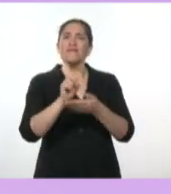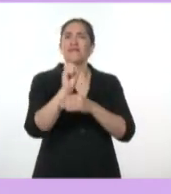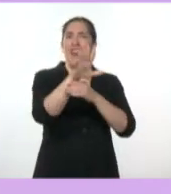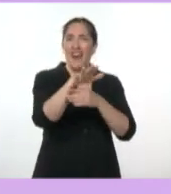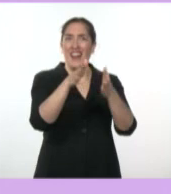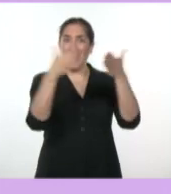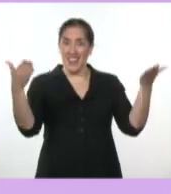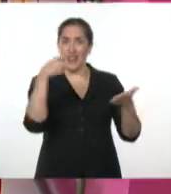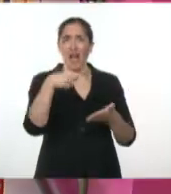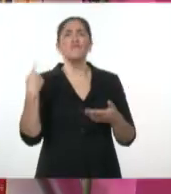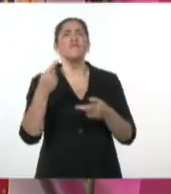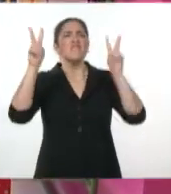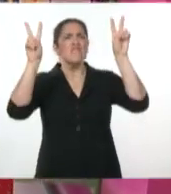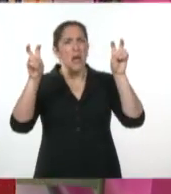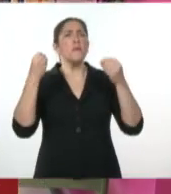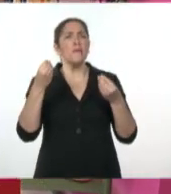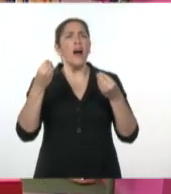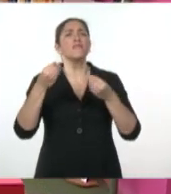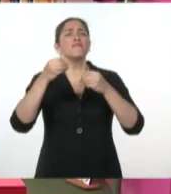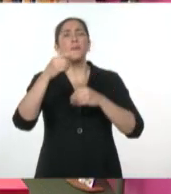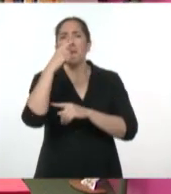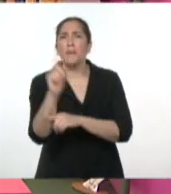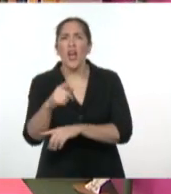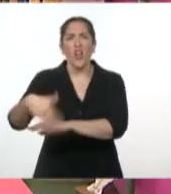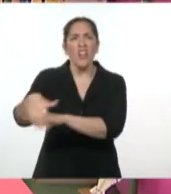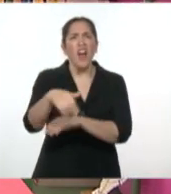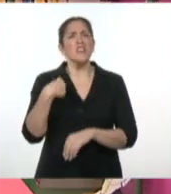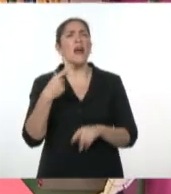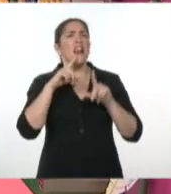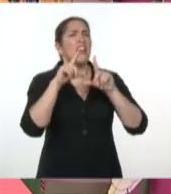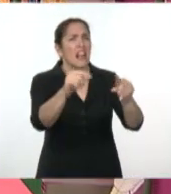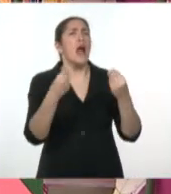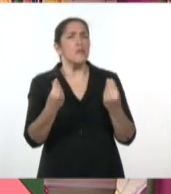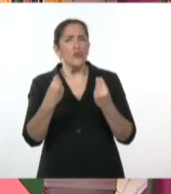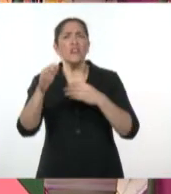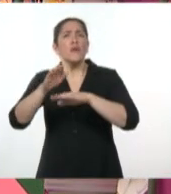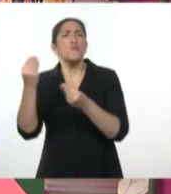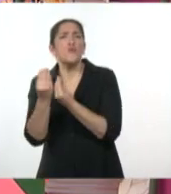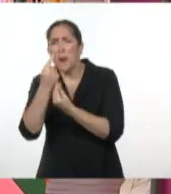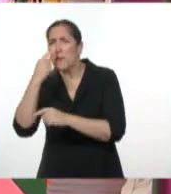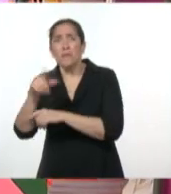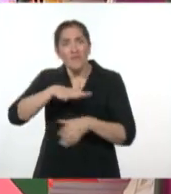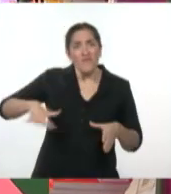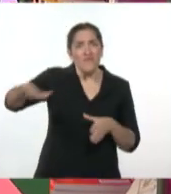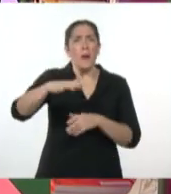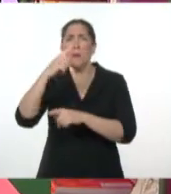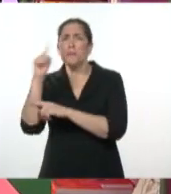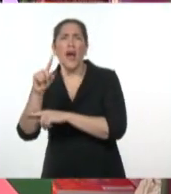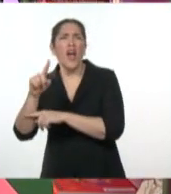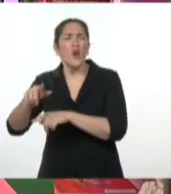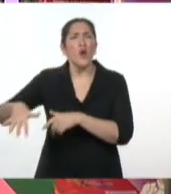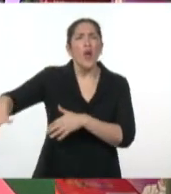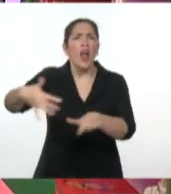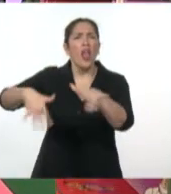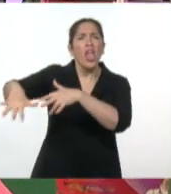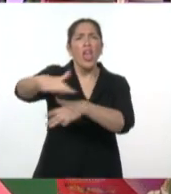callejeros. El motivo de esta carta es reclamar que hay muchos perros vagabundos en esta ciudad como consecuencia de nuestro descuido. ¿Por qué queremos más a